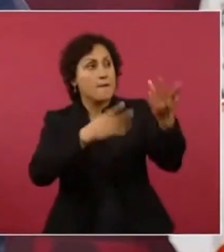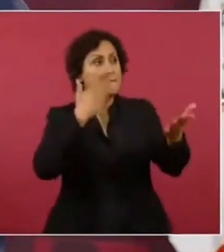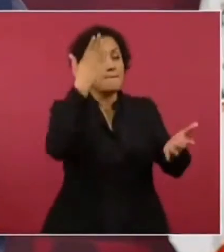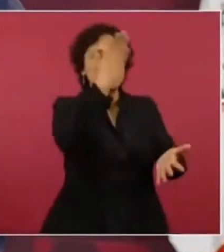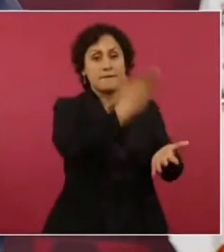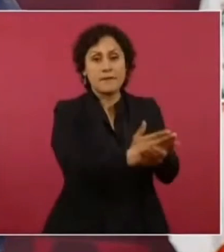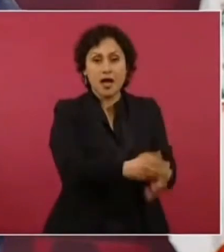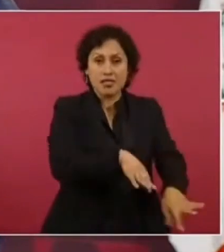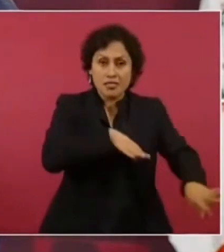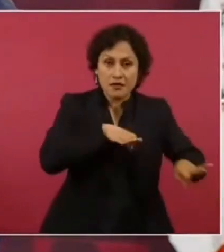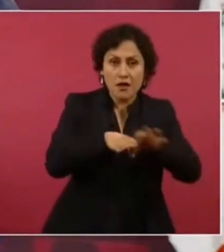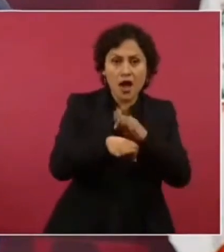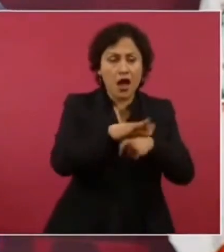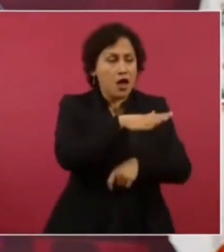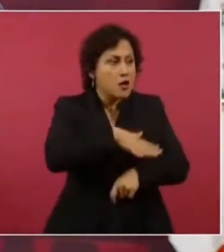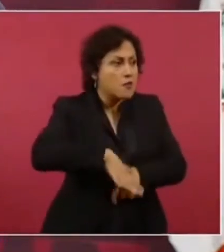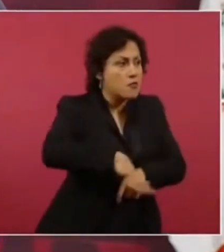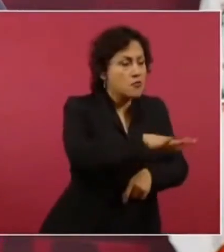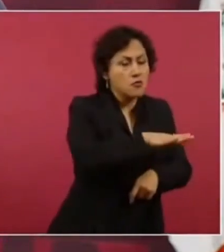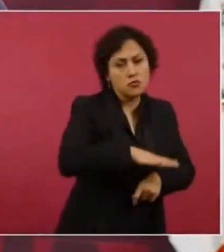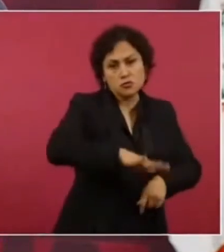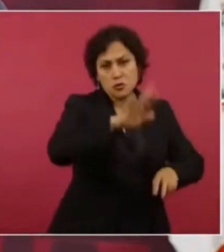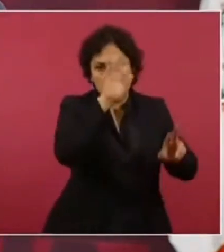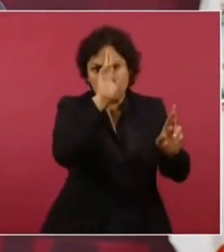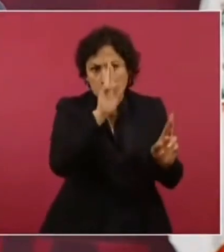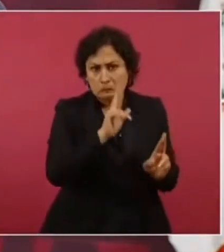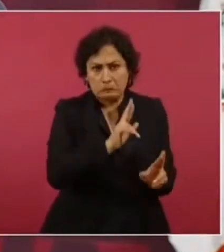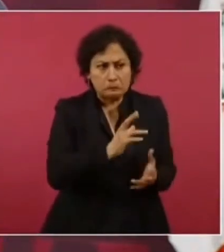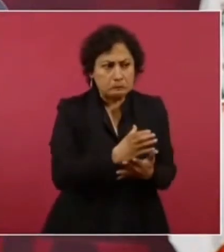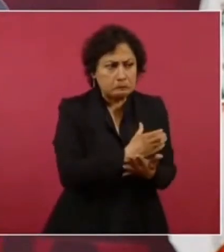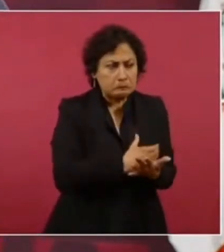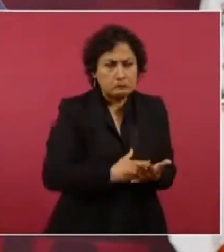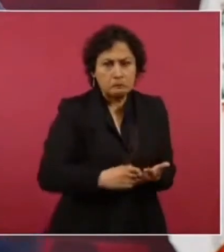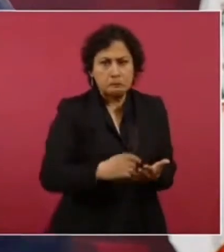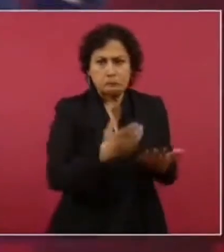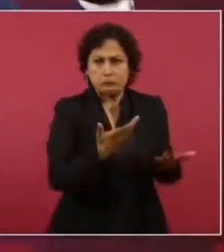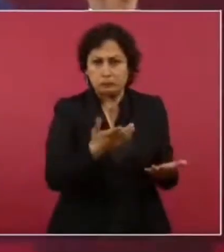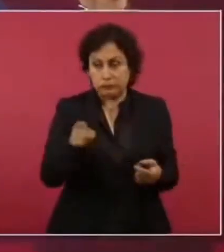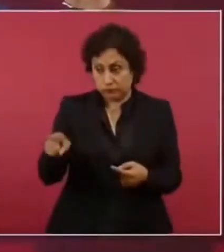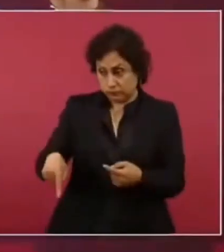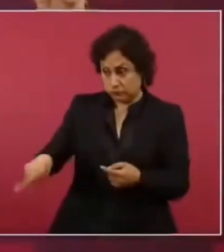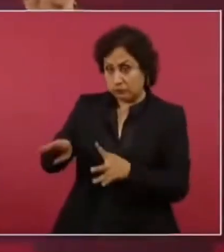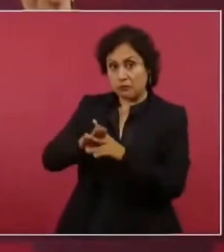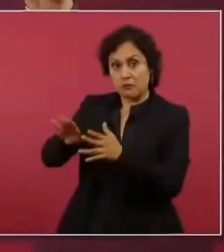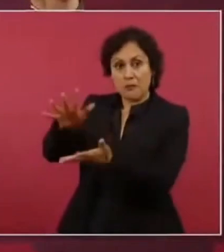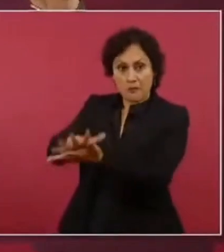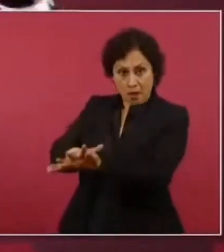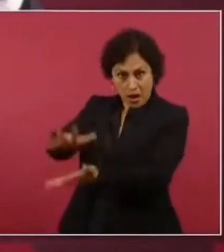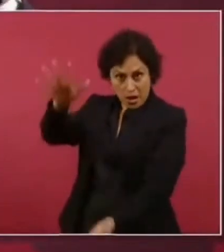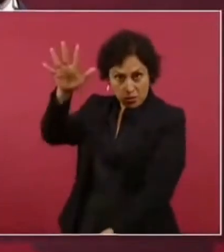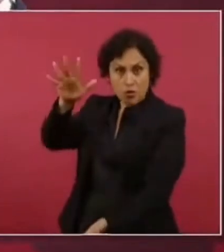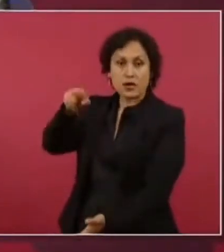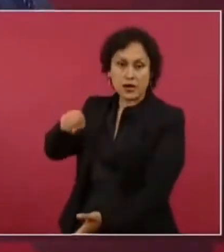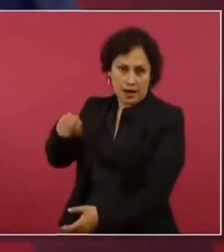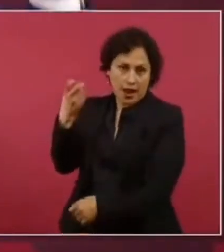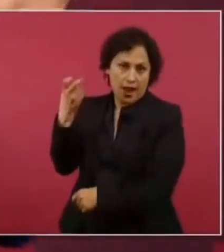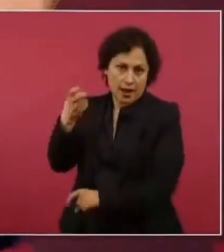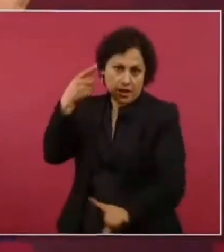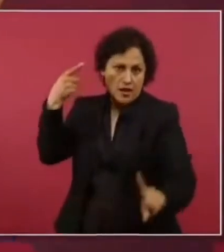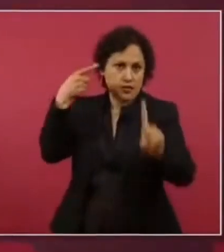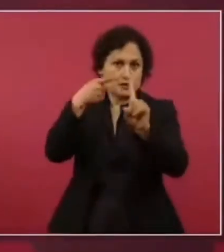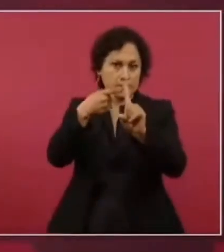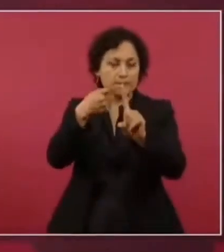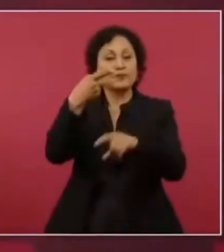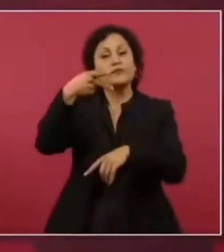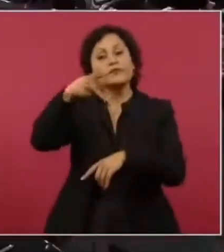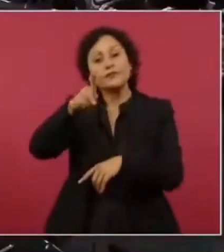mayoría la inmensa mayoría sin embargo en el imaginario colectivo